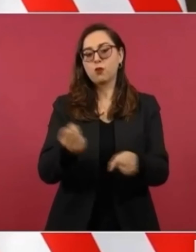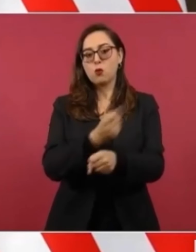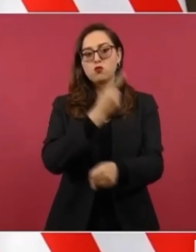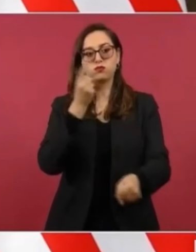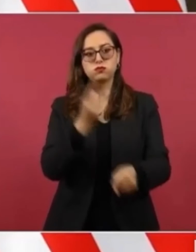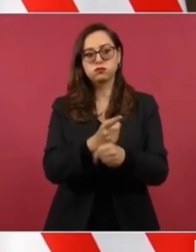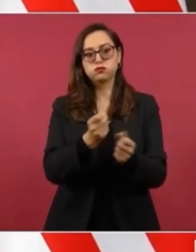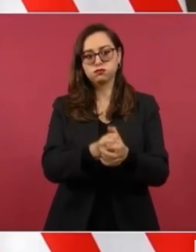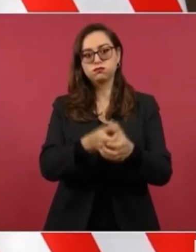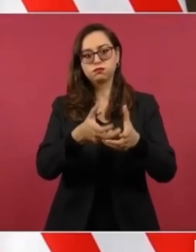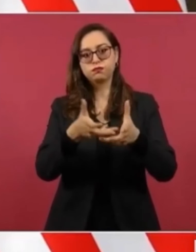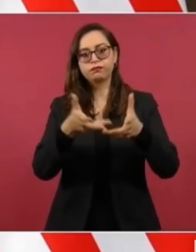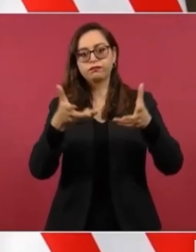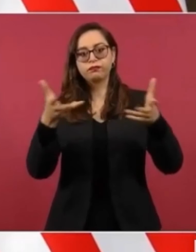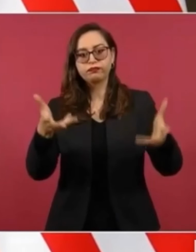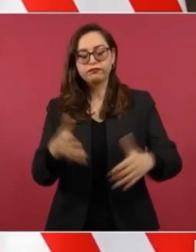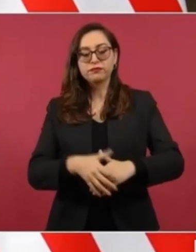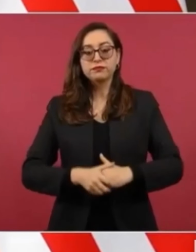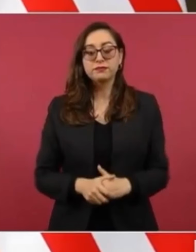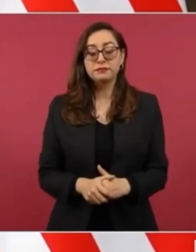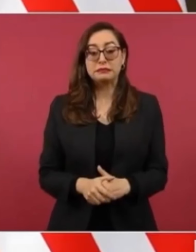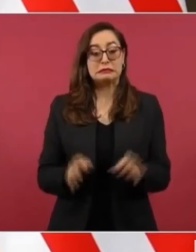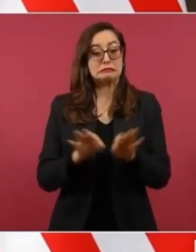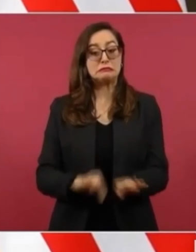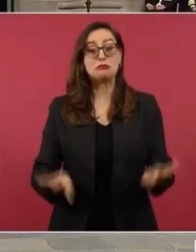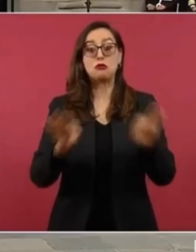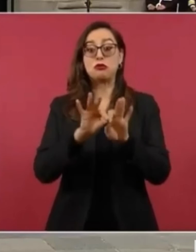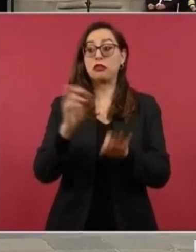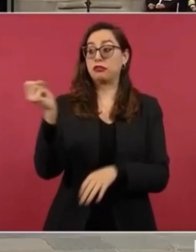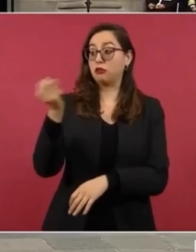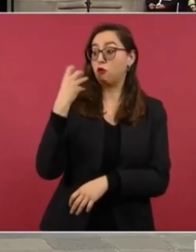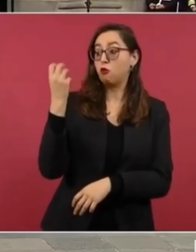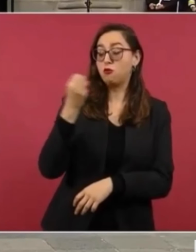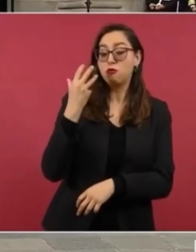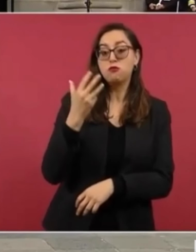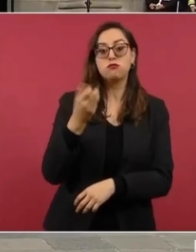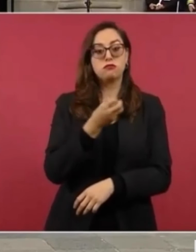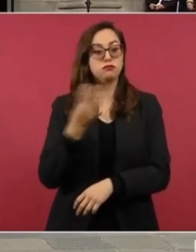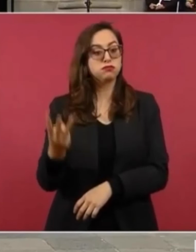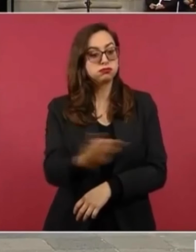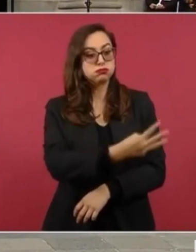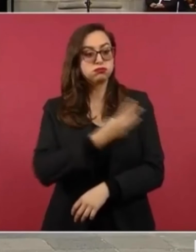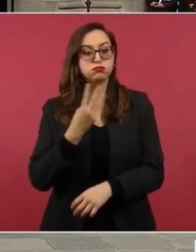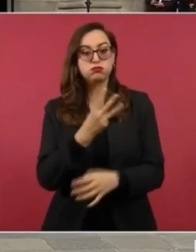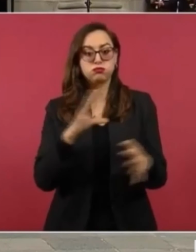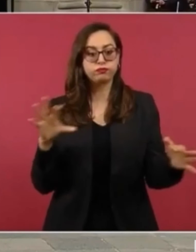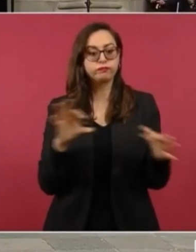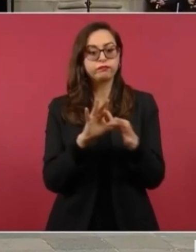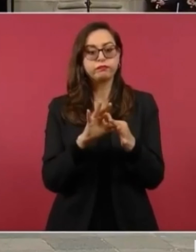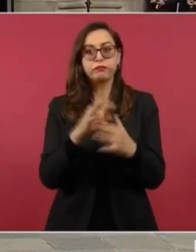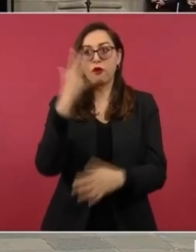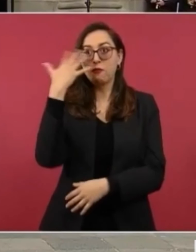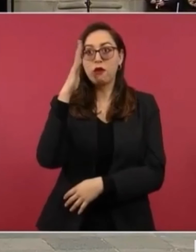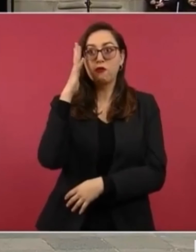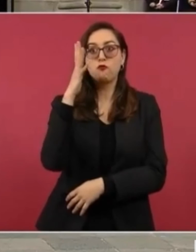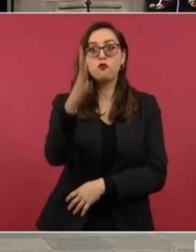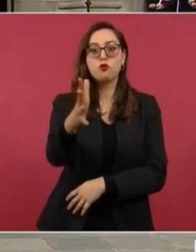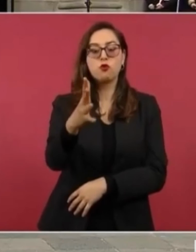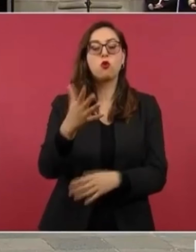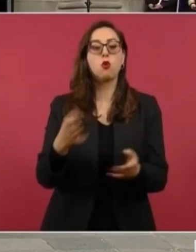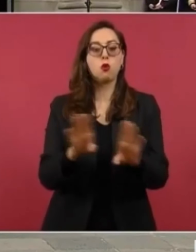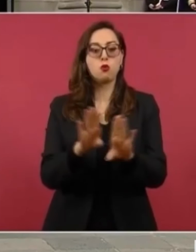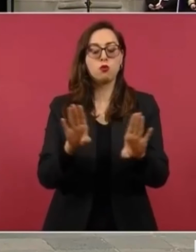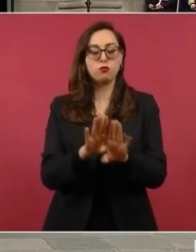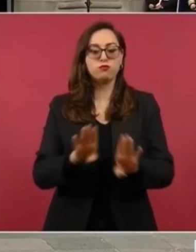es tan importante esta cumbre y la relación trilateral porque compartimos una visión compartida para el futuro con un fundamento de